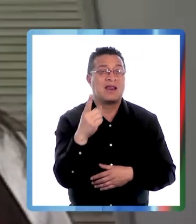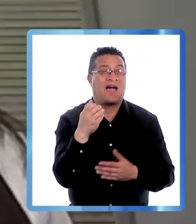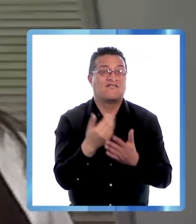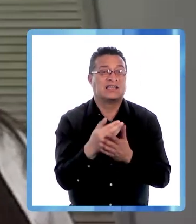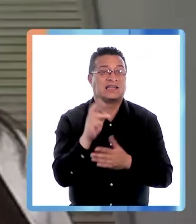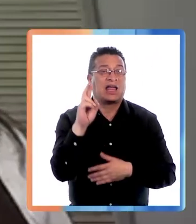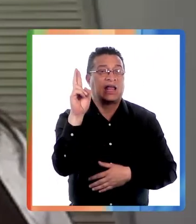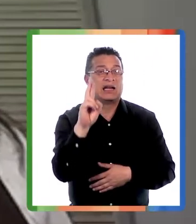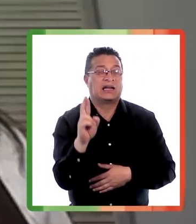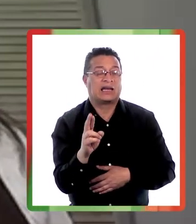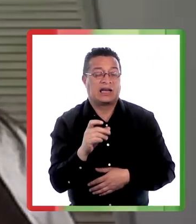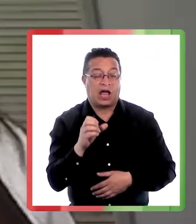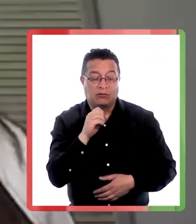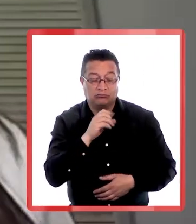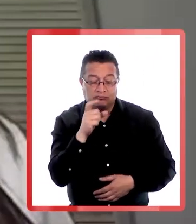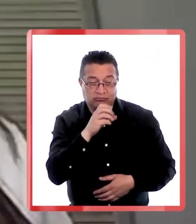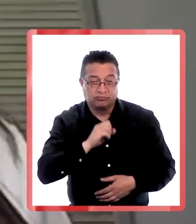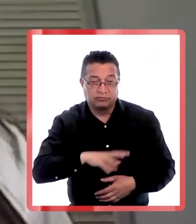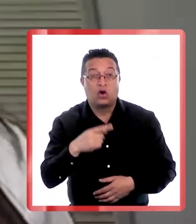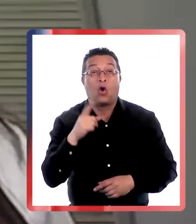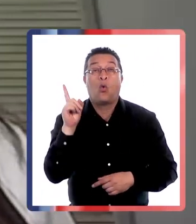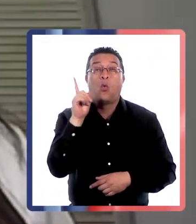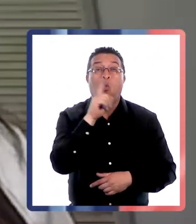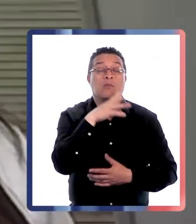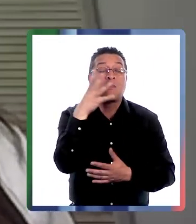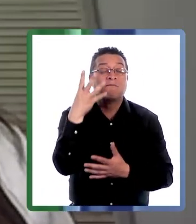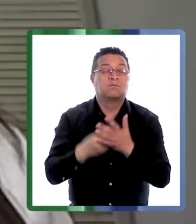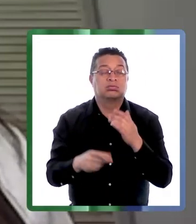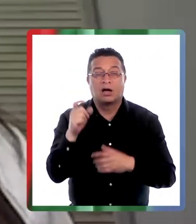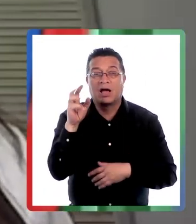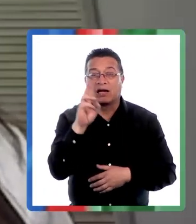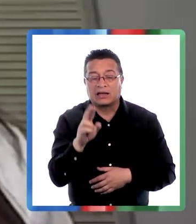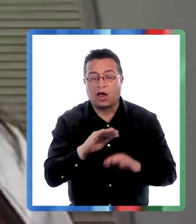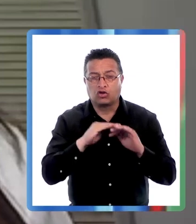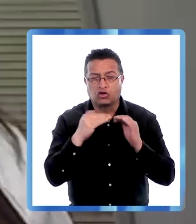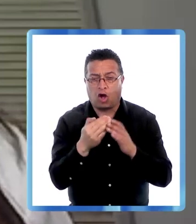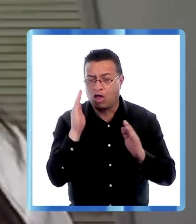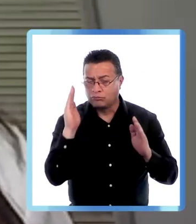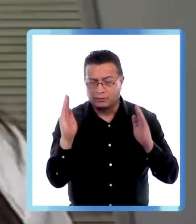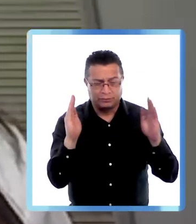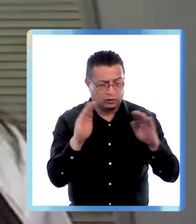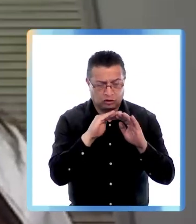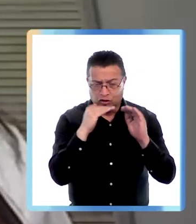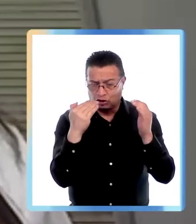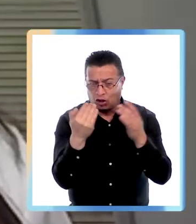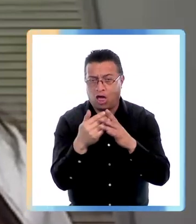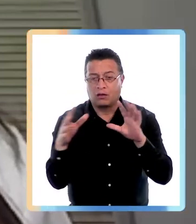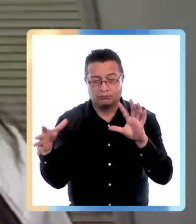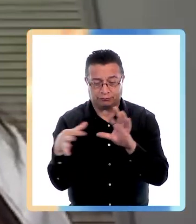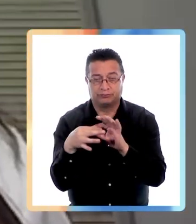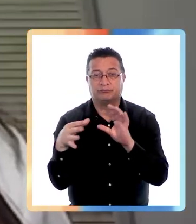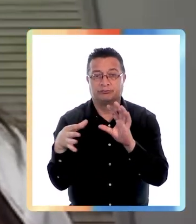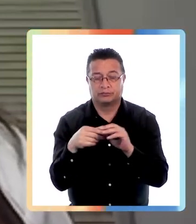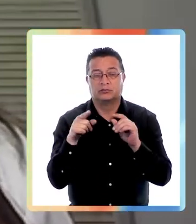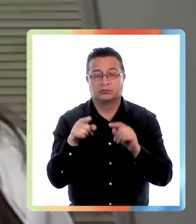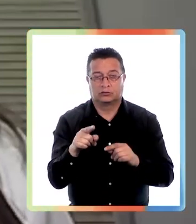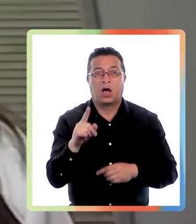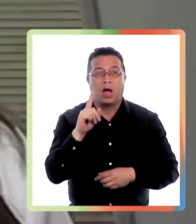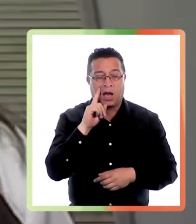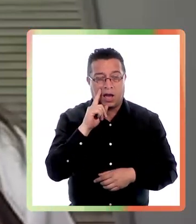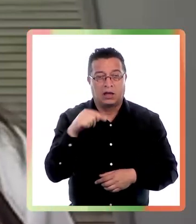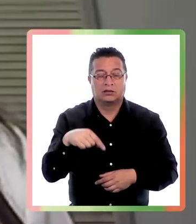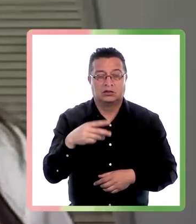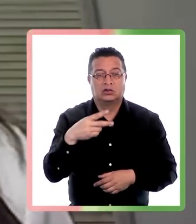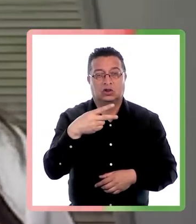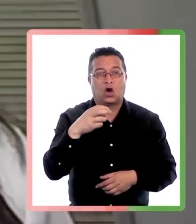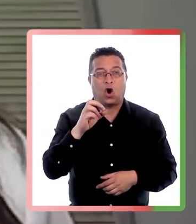primera regla, la edad en que tuvo la última regla. Eh, Son todos factores que están relacionados al grado de